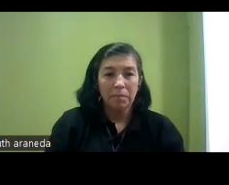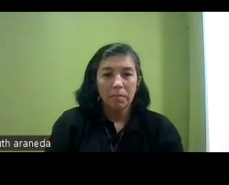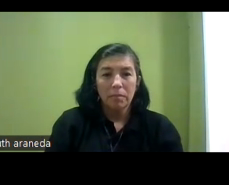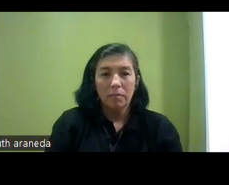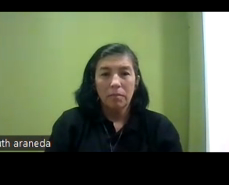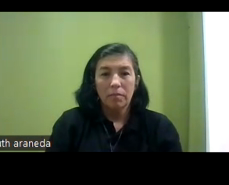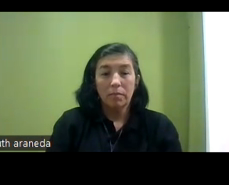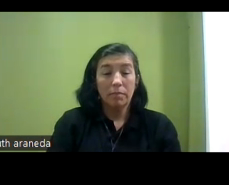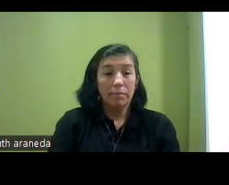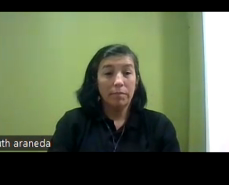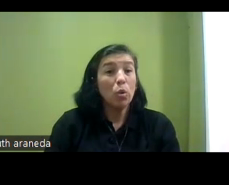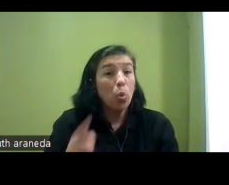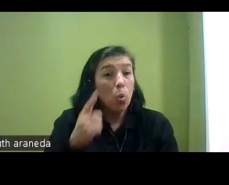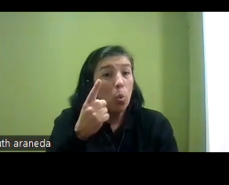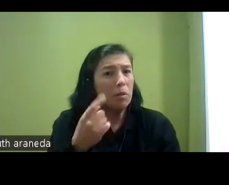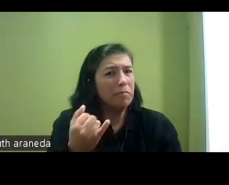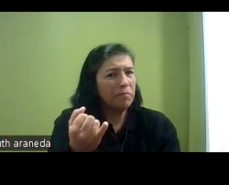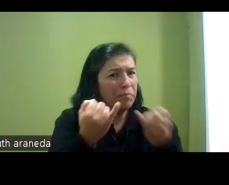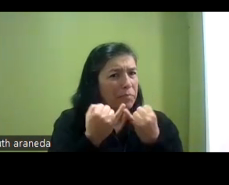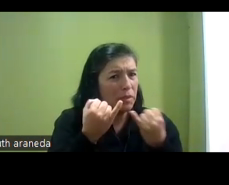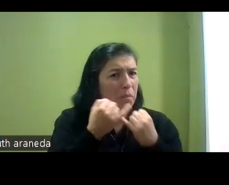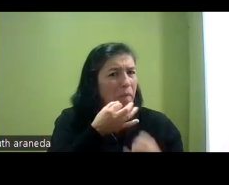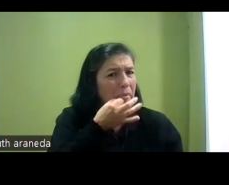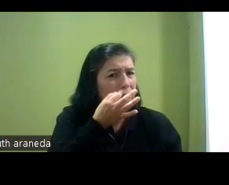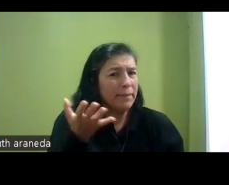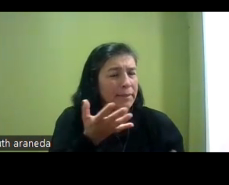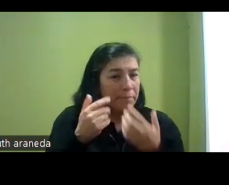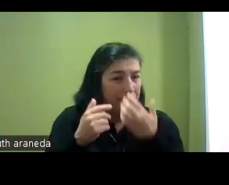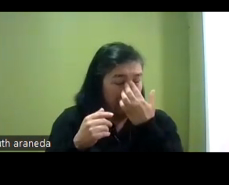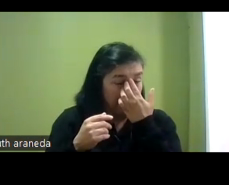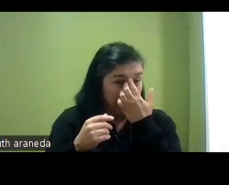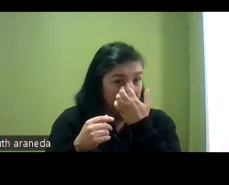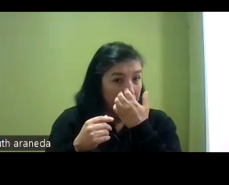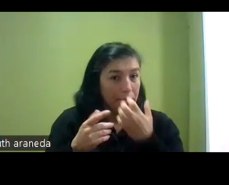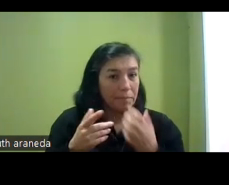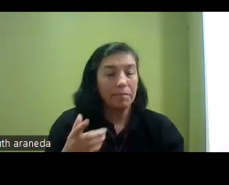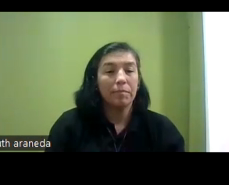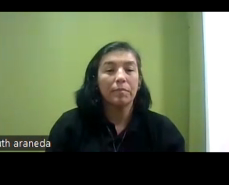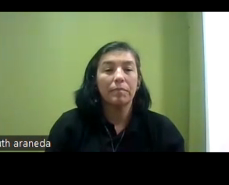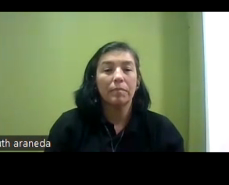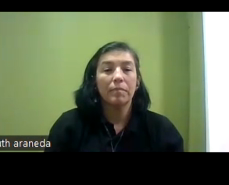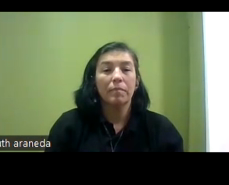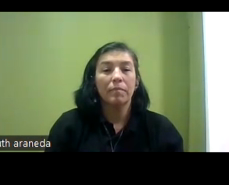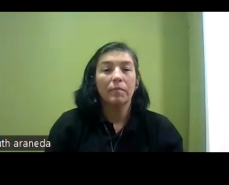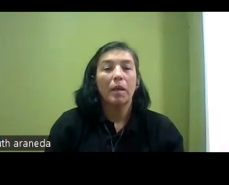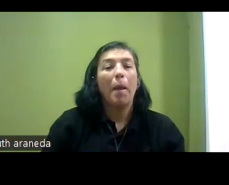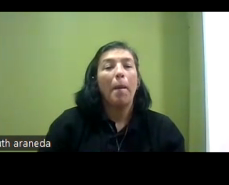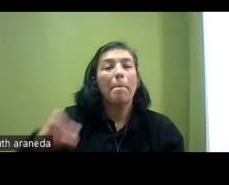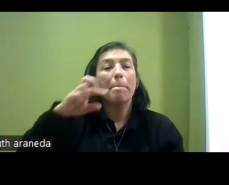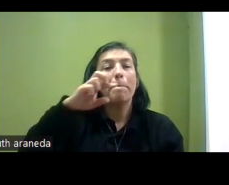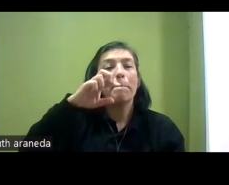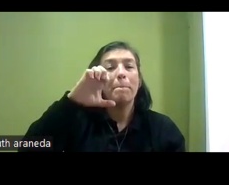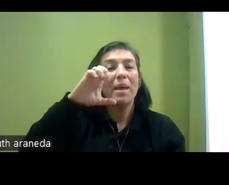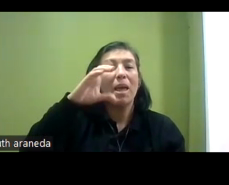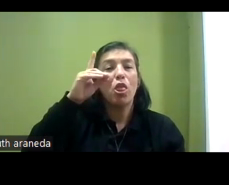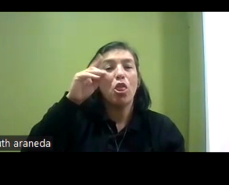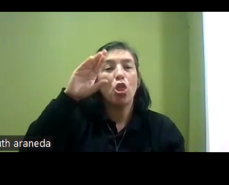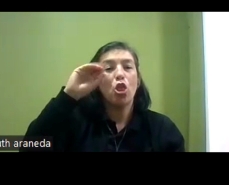Una de esas fuentes dice o menciona a Pedro Chaco